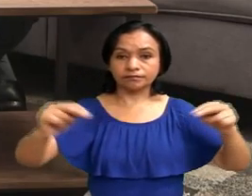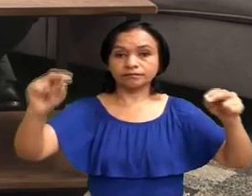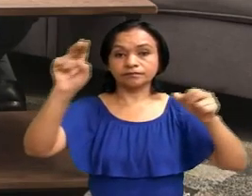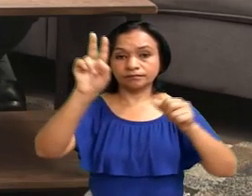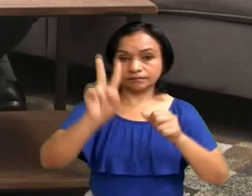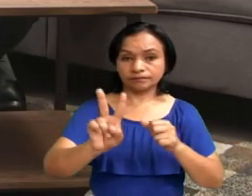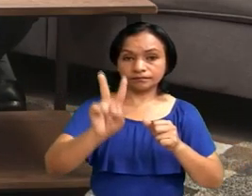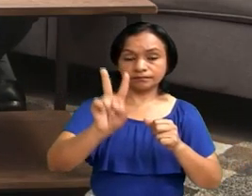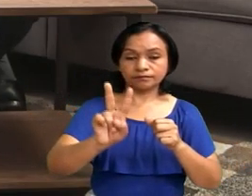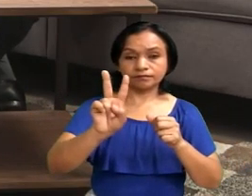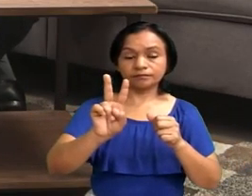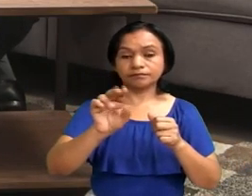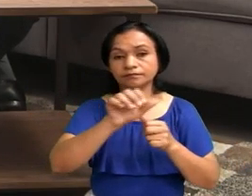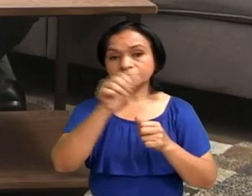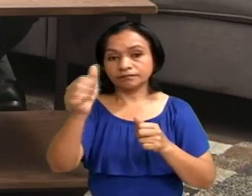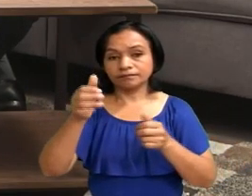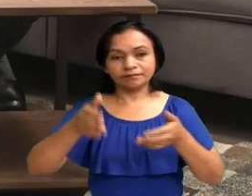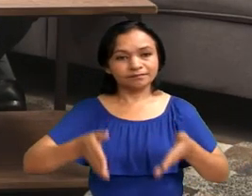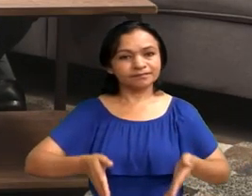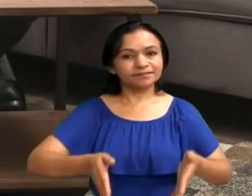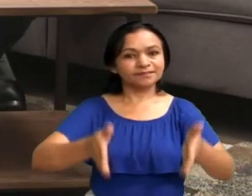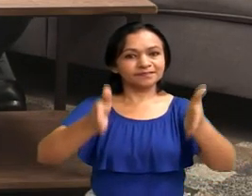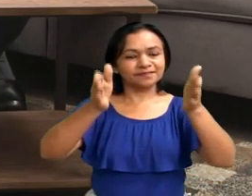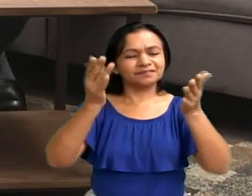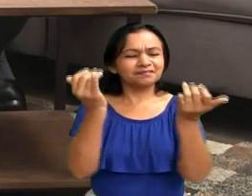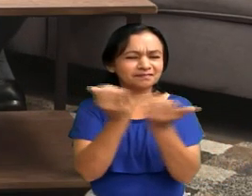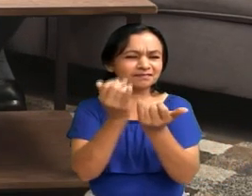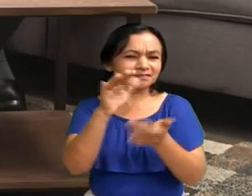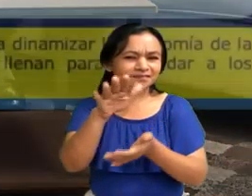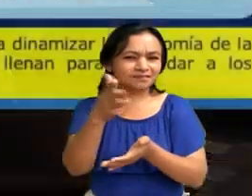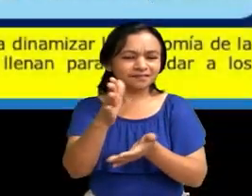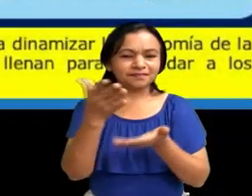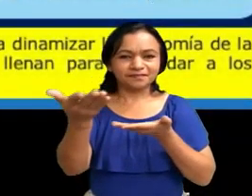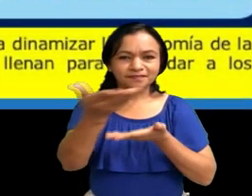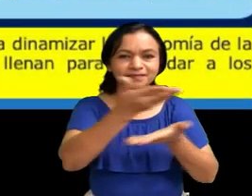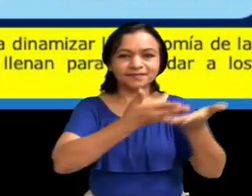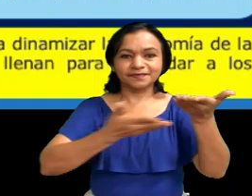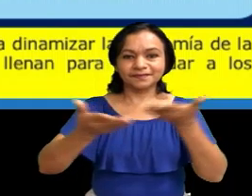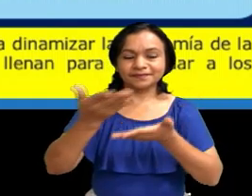segunda vía o otra carretera para también darle